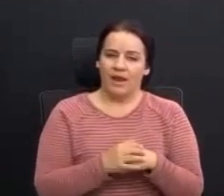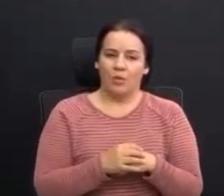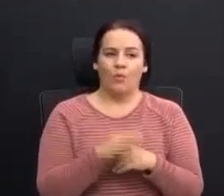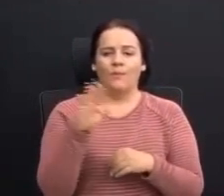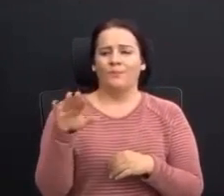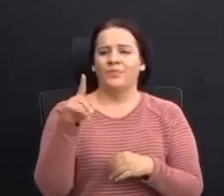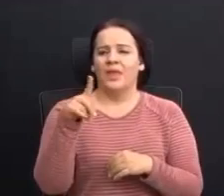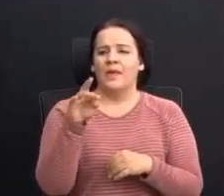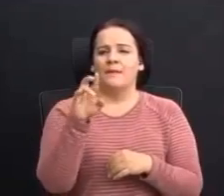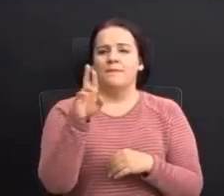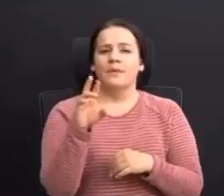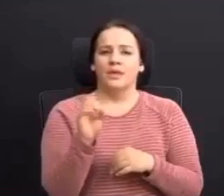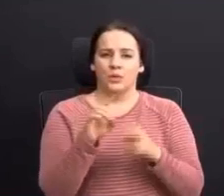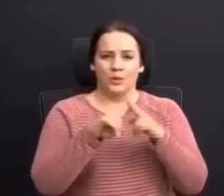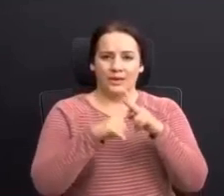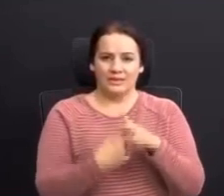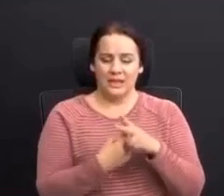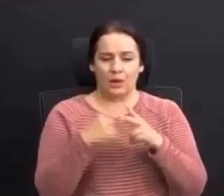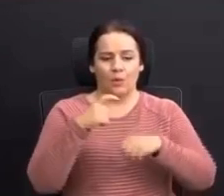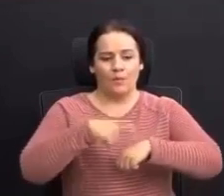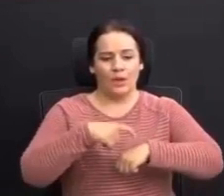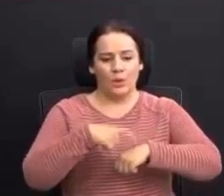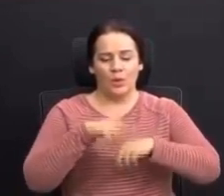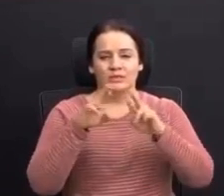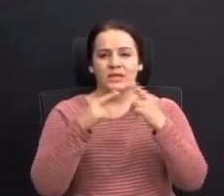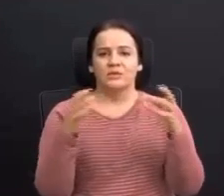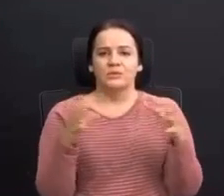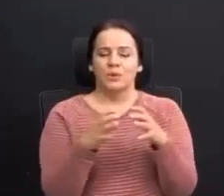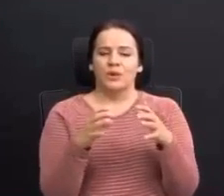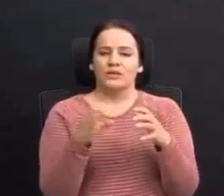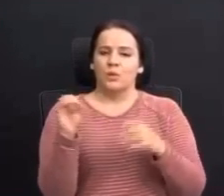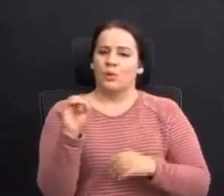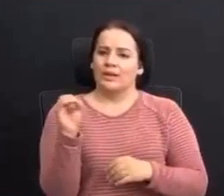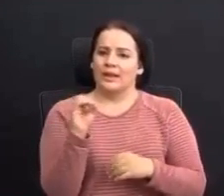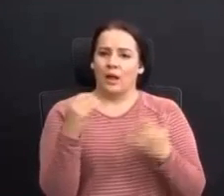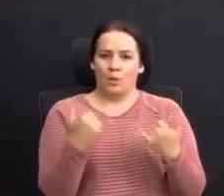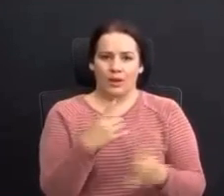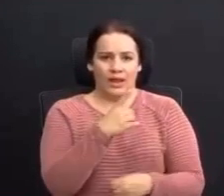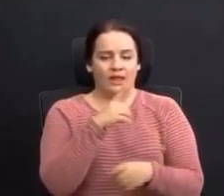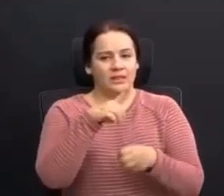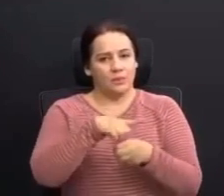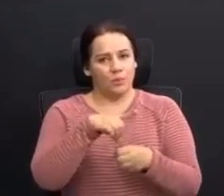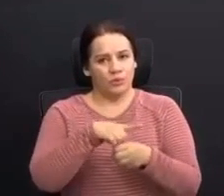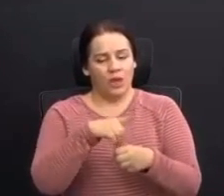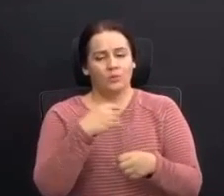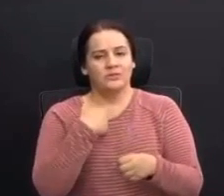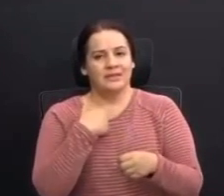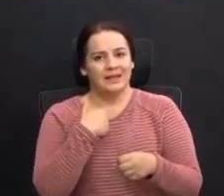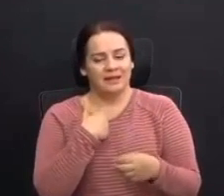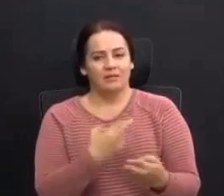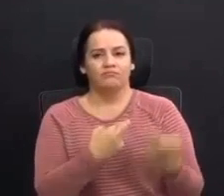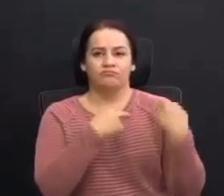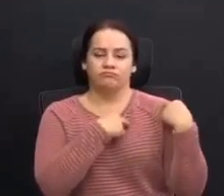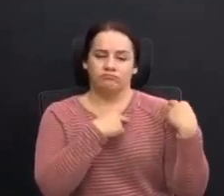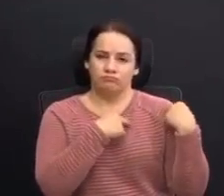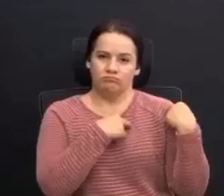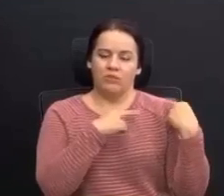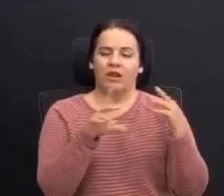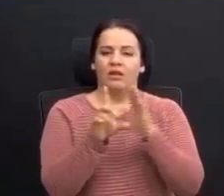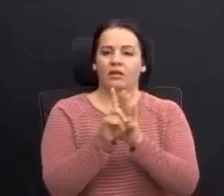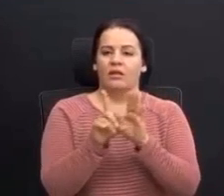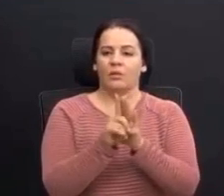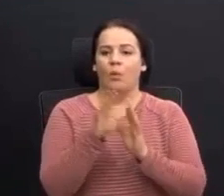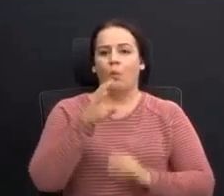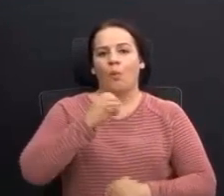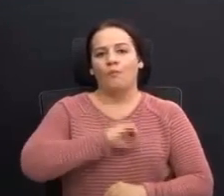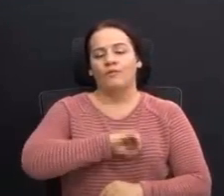el periodo de sesiones ordinarias. Son los diputados en este momento quienes tienen la posibilidad de legislar ya oficialmente con sus